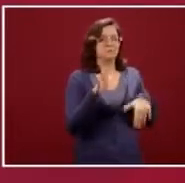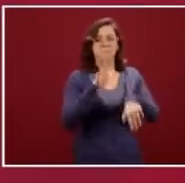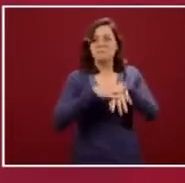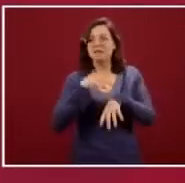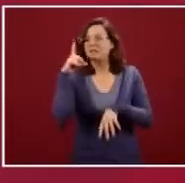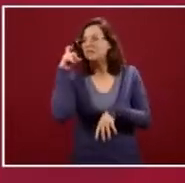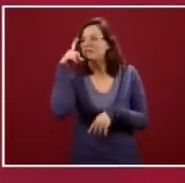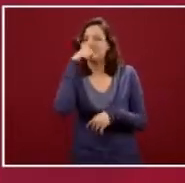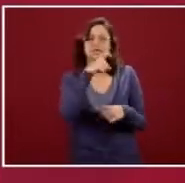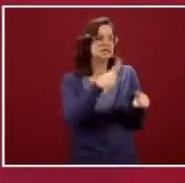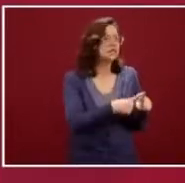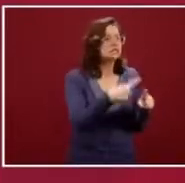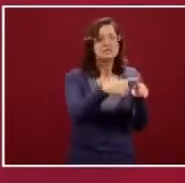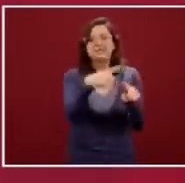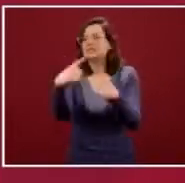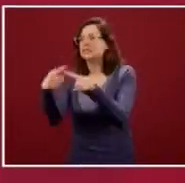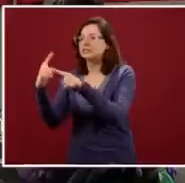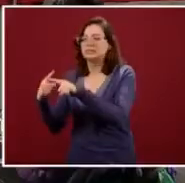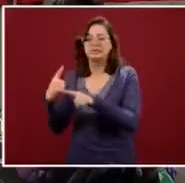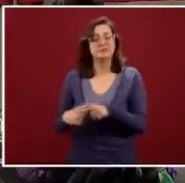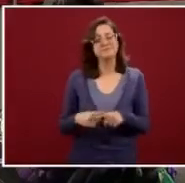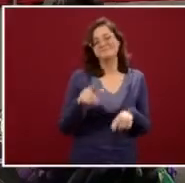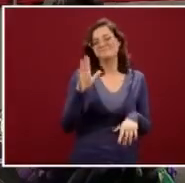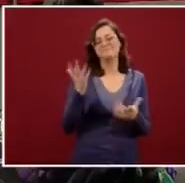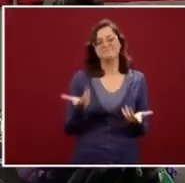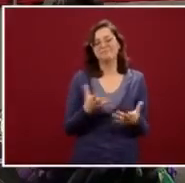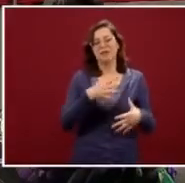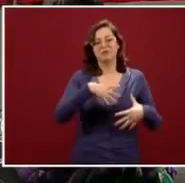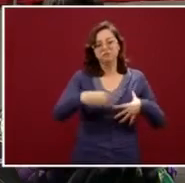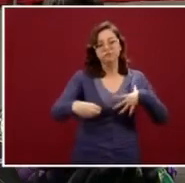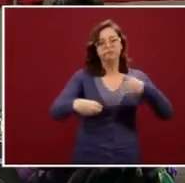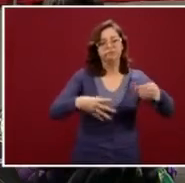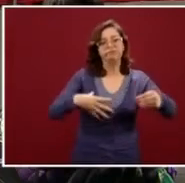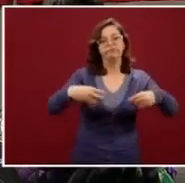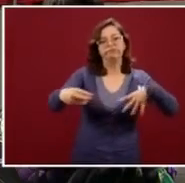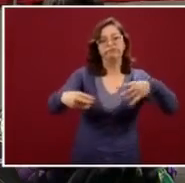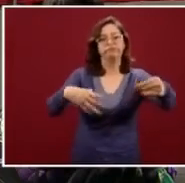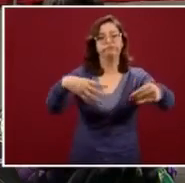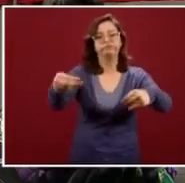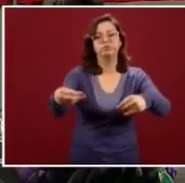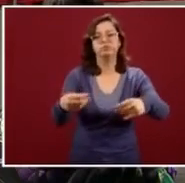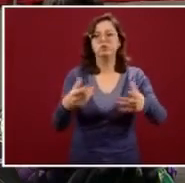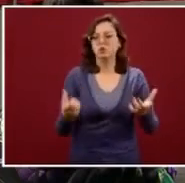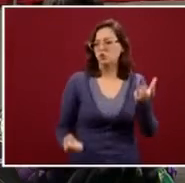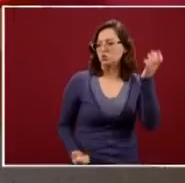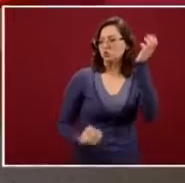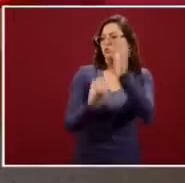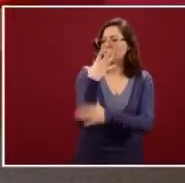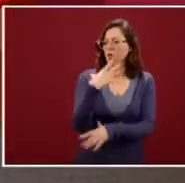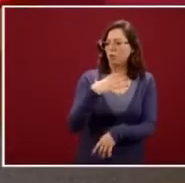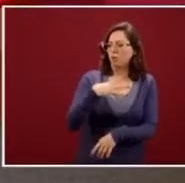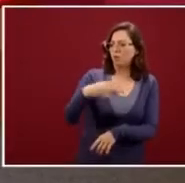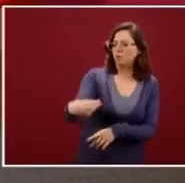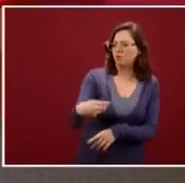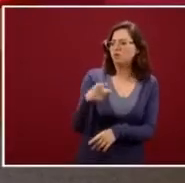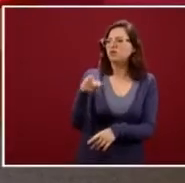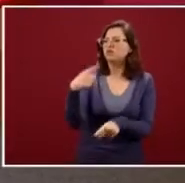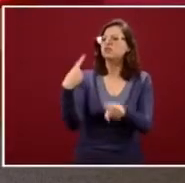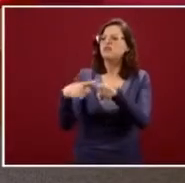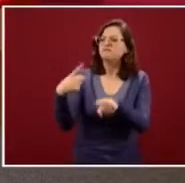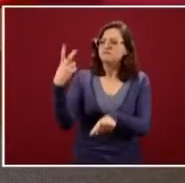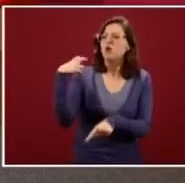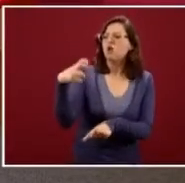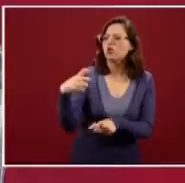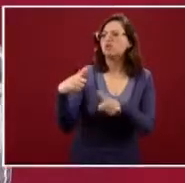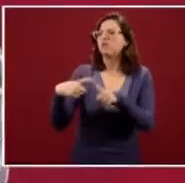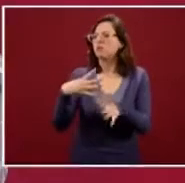los contactos y además pueden empezar a aparecer casos en donde no se tiene claro quién fue quien